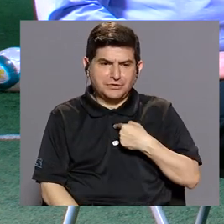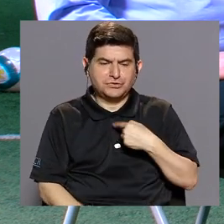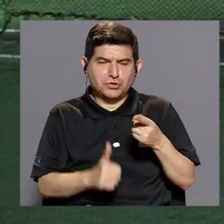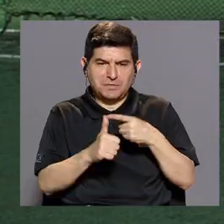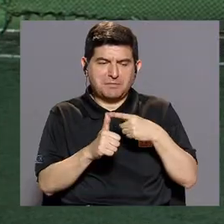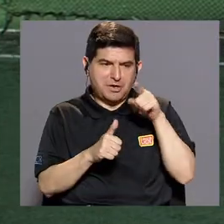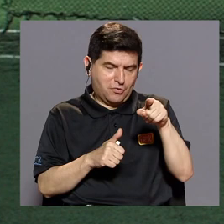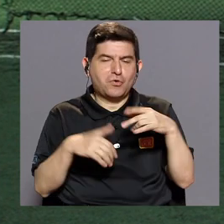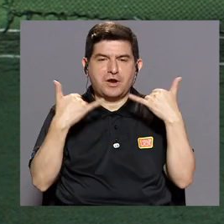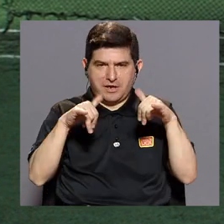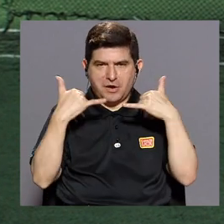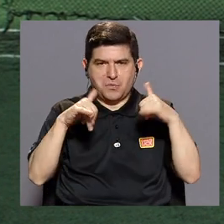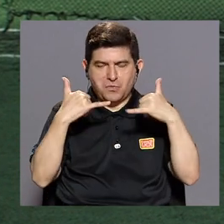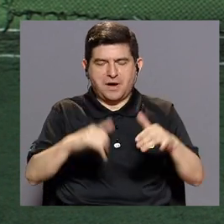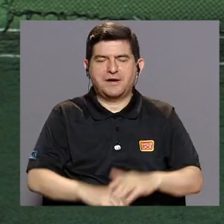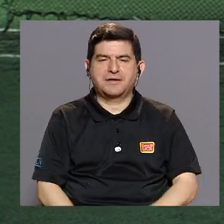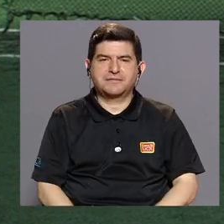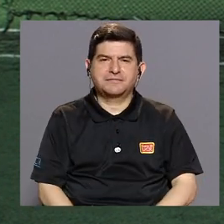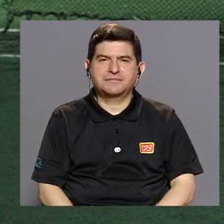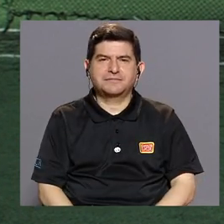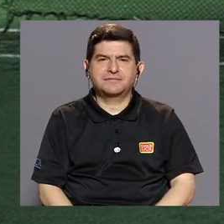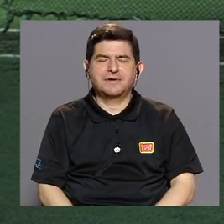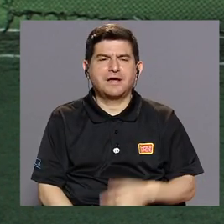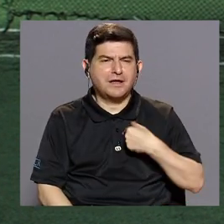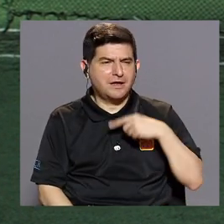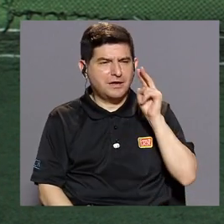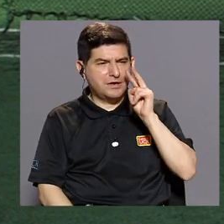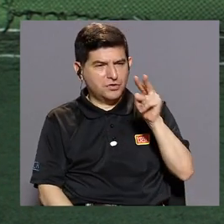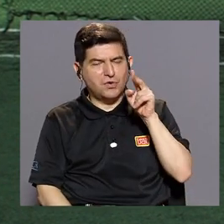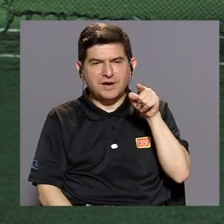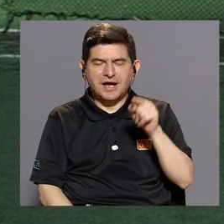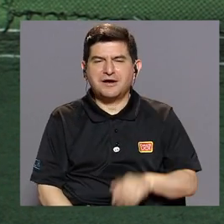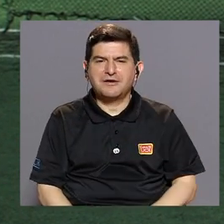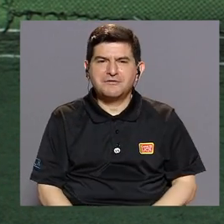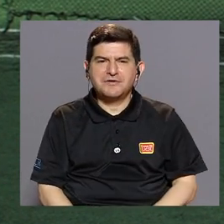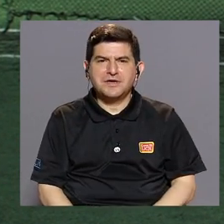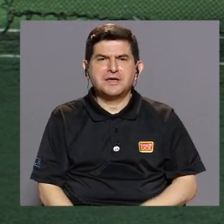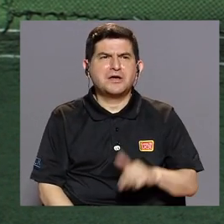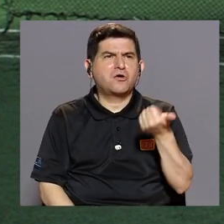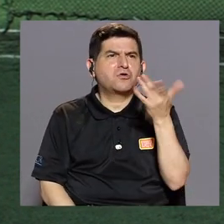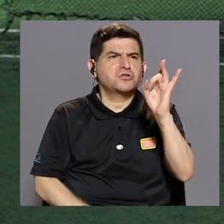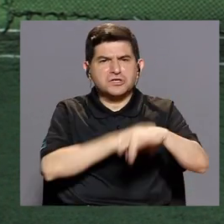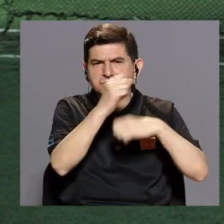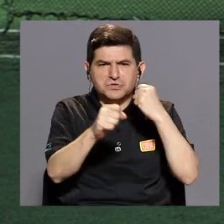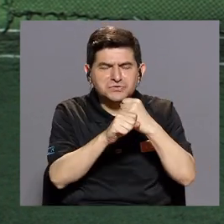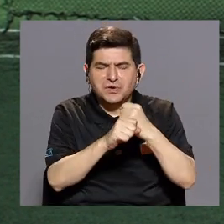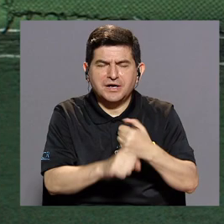yo primero jugué con ella, ¿verdad? Y desde que yo la vi en el camerino, yo tenía 18 años,